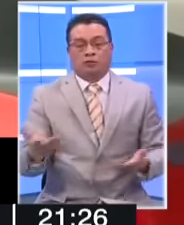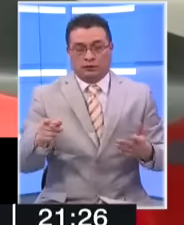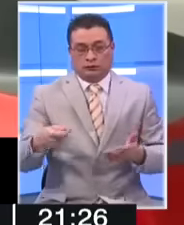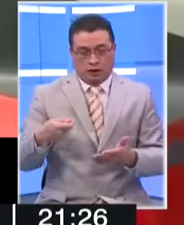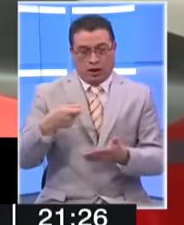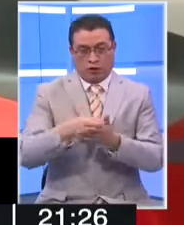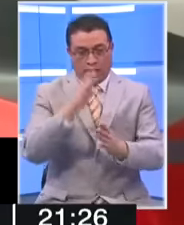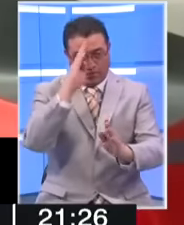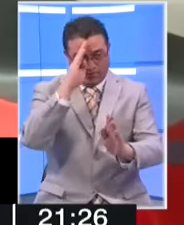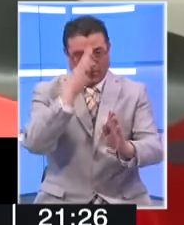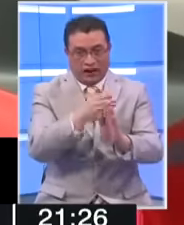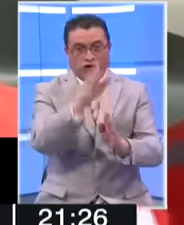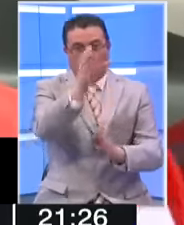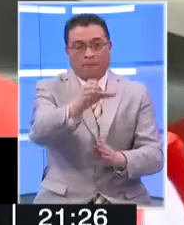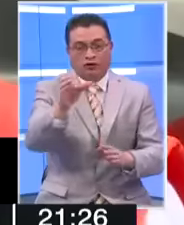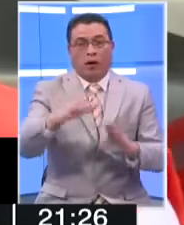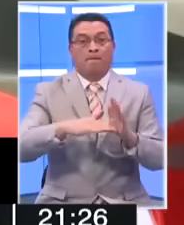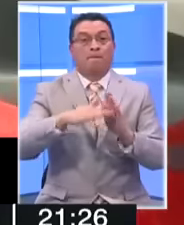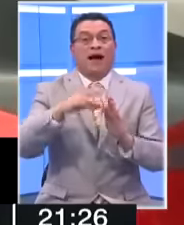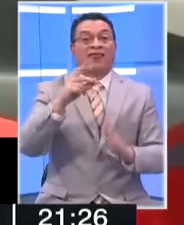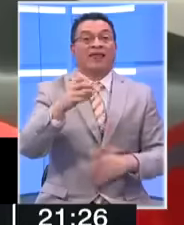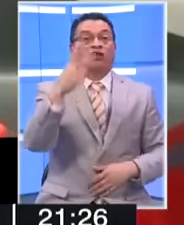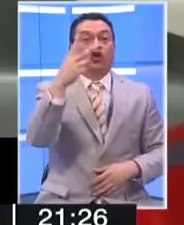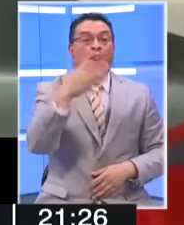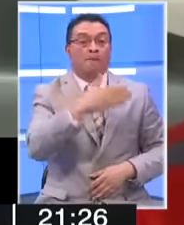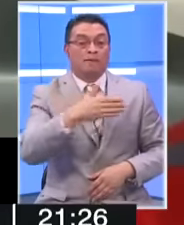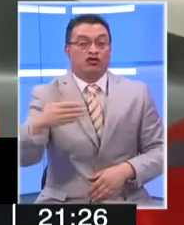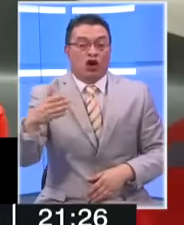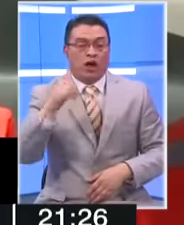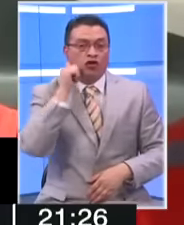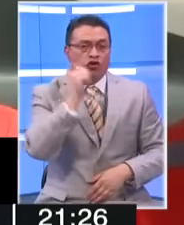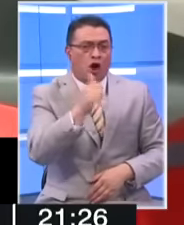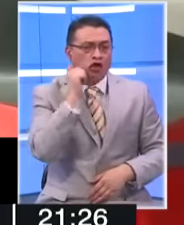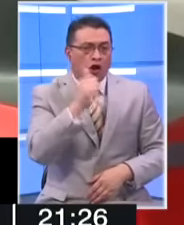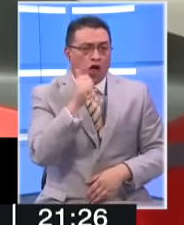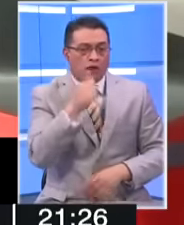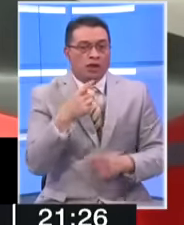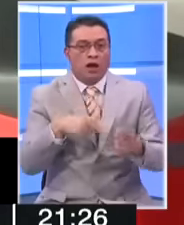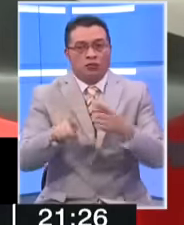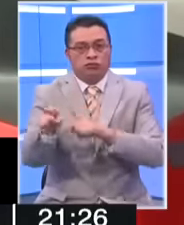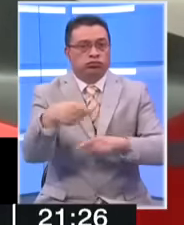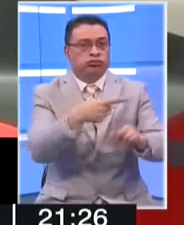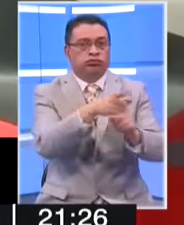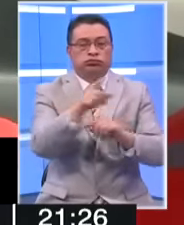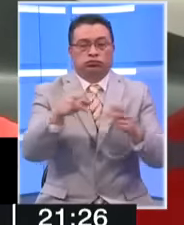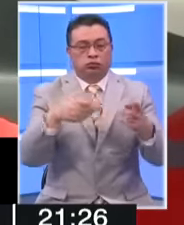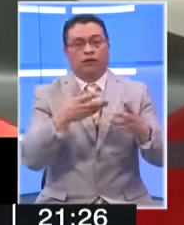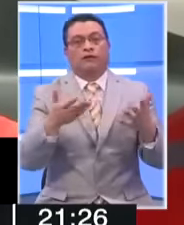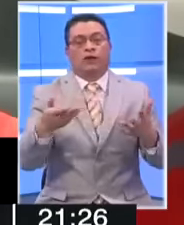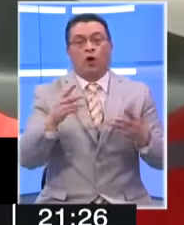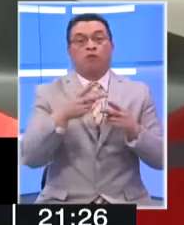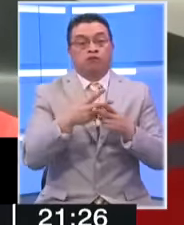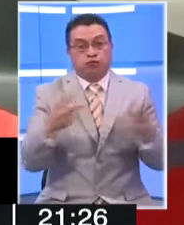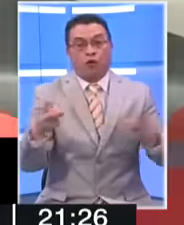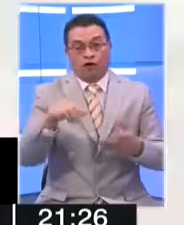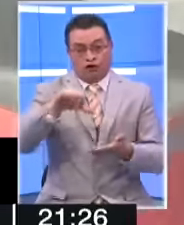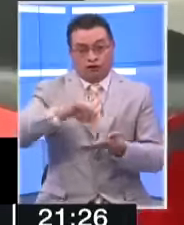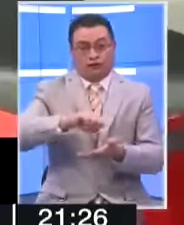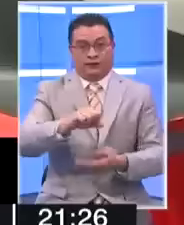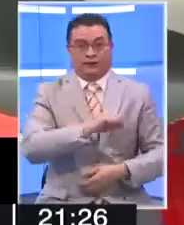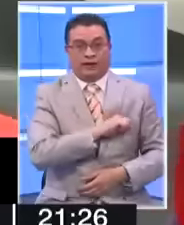aporte directo a las personas, a los más de 2 millones de usuarios diarios que usan este sistema de transporte público en la